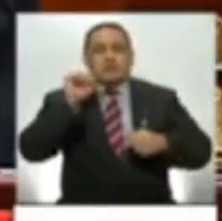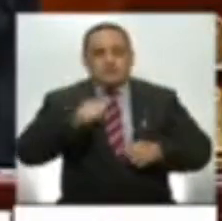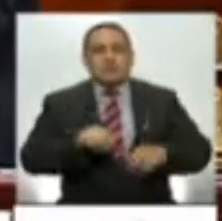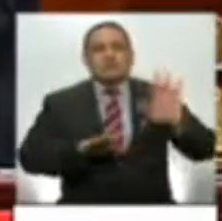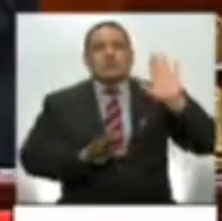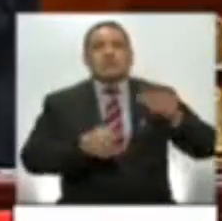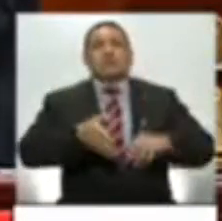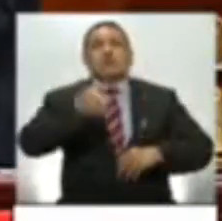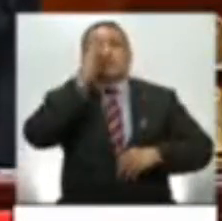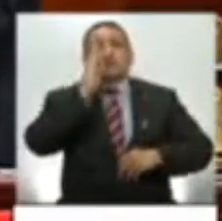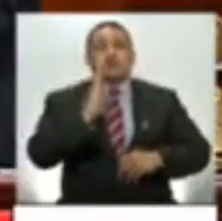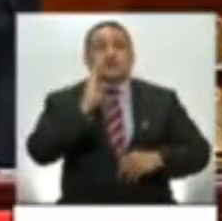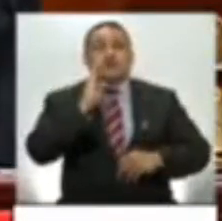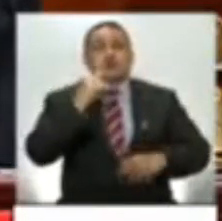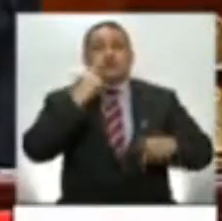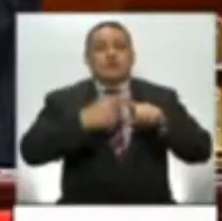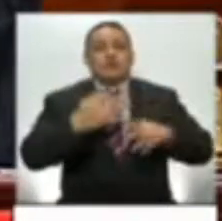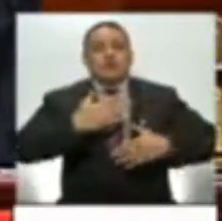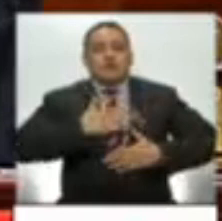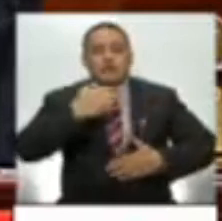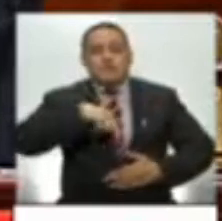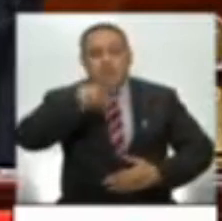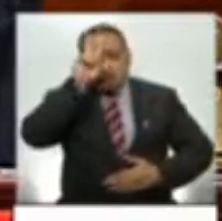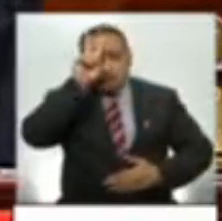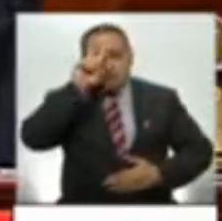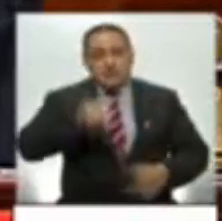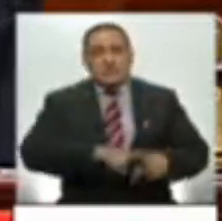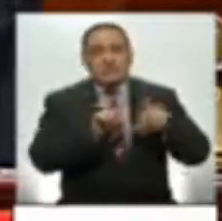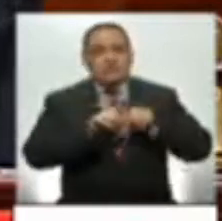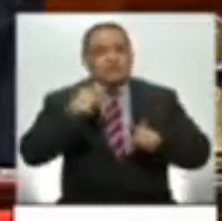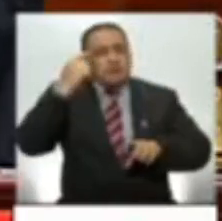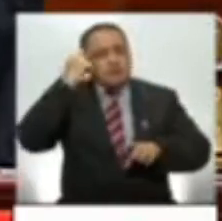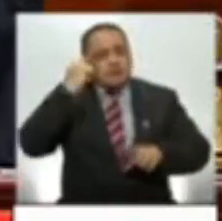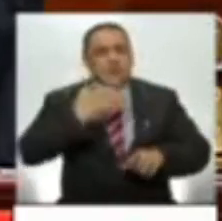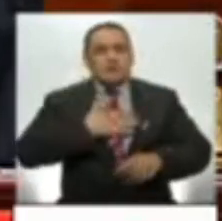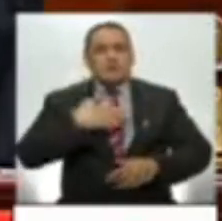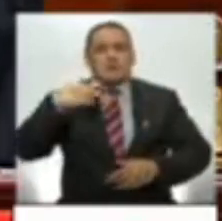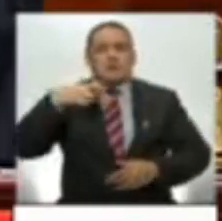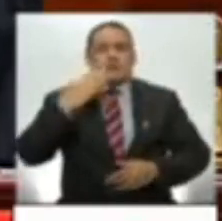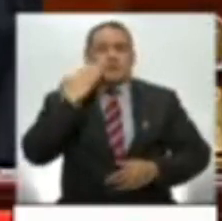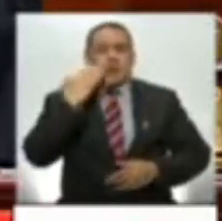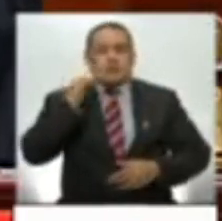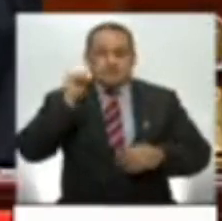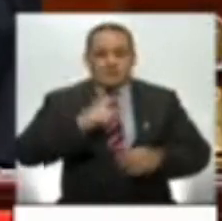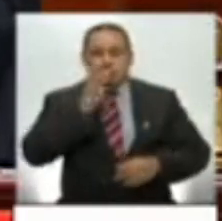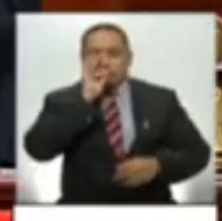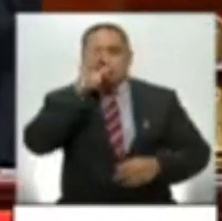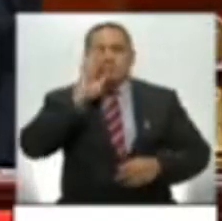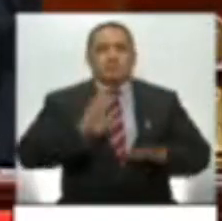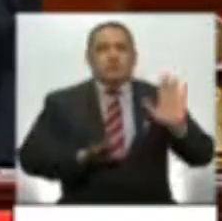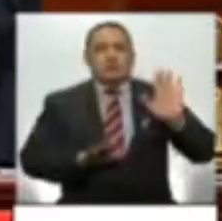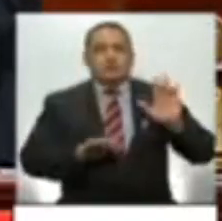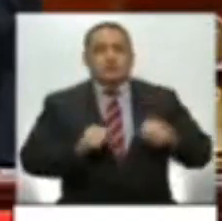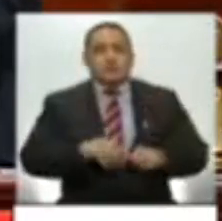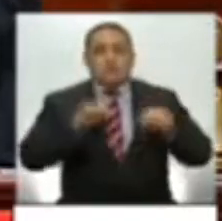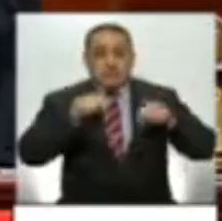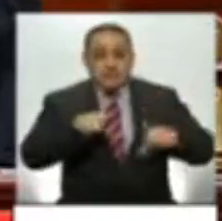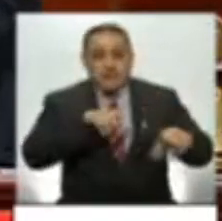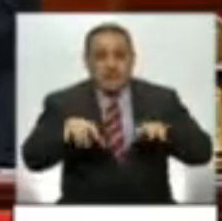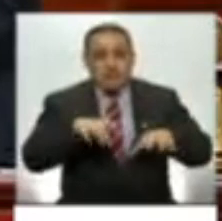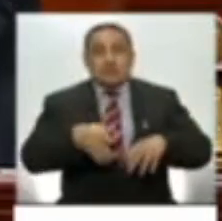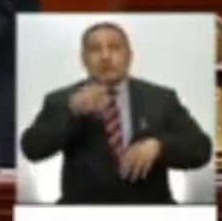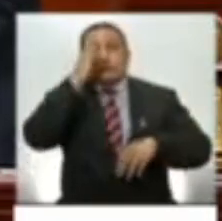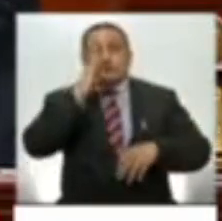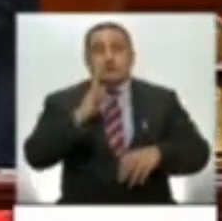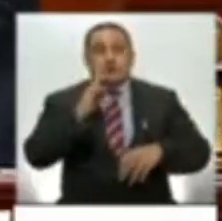juro por Dios, por mi patria y la memoria de mis padres. Sí, juro. Si así lo hace, que Dios